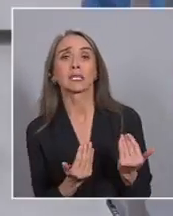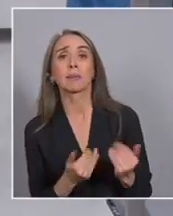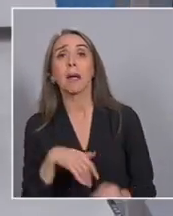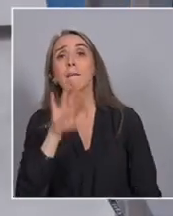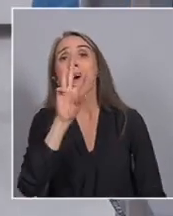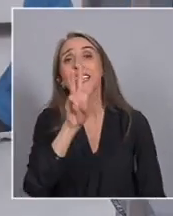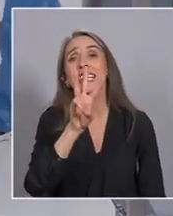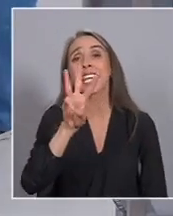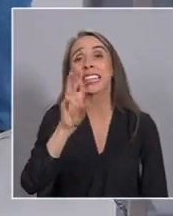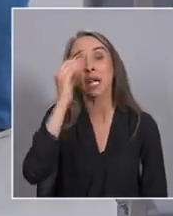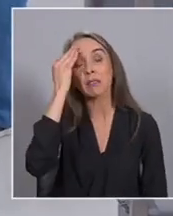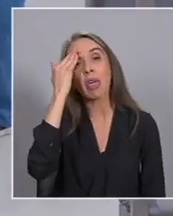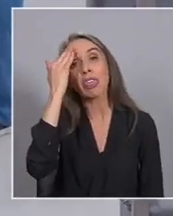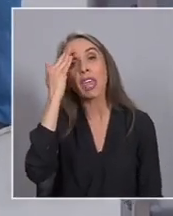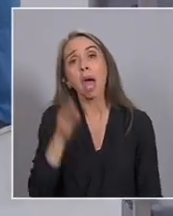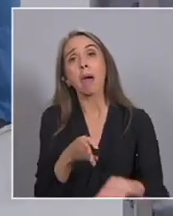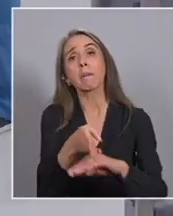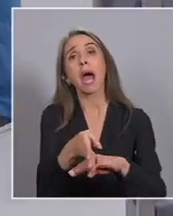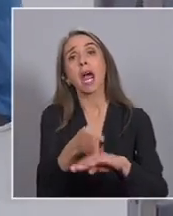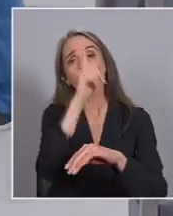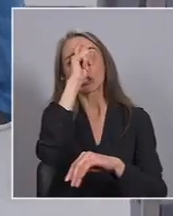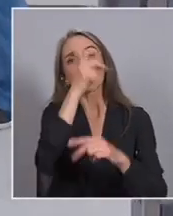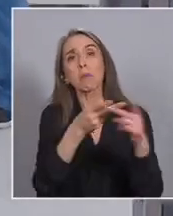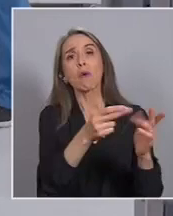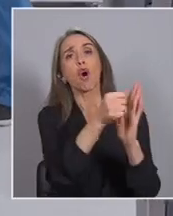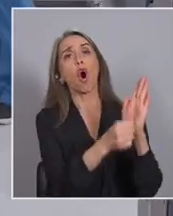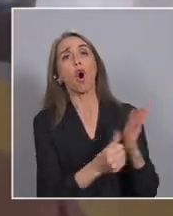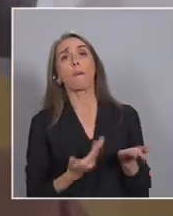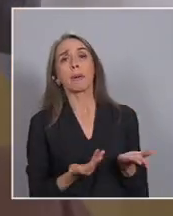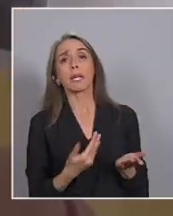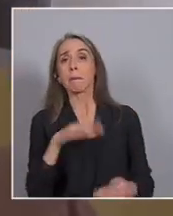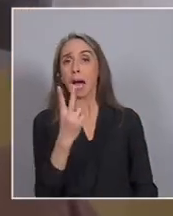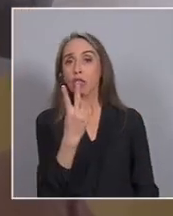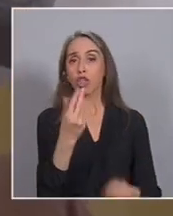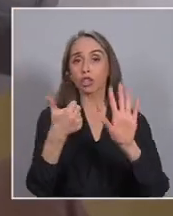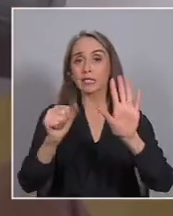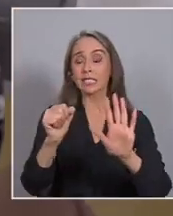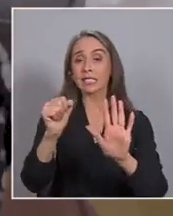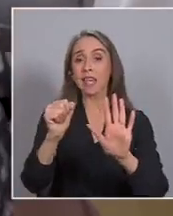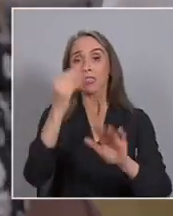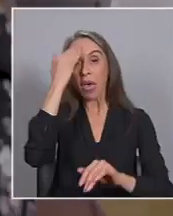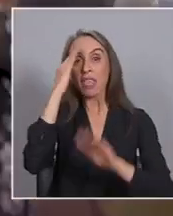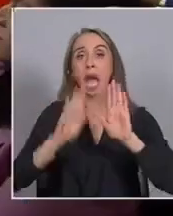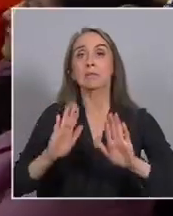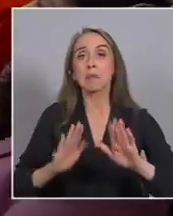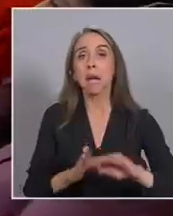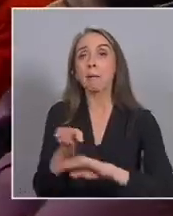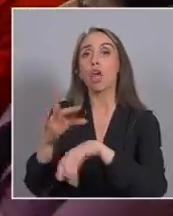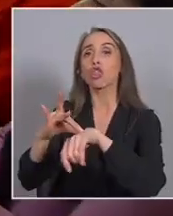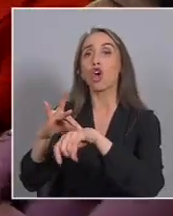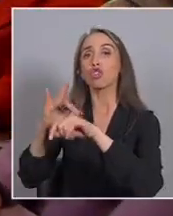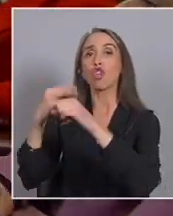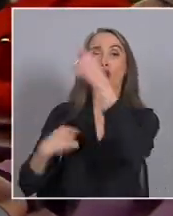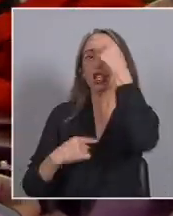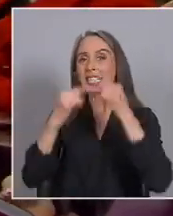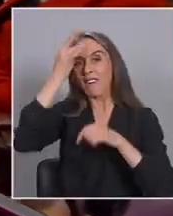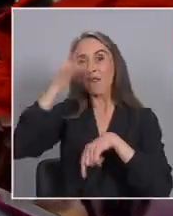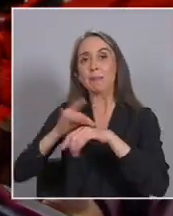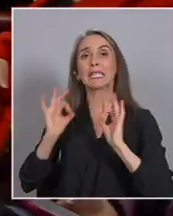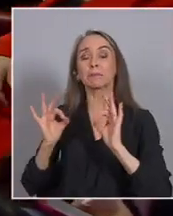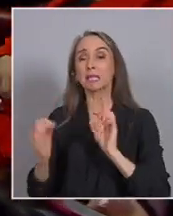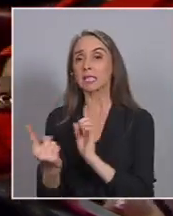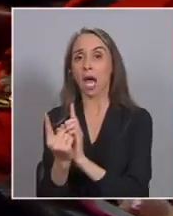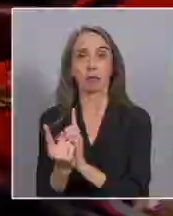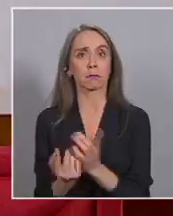de 330 días para realizarse una cirugía y más de 260 para atenderse con un especialista. Y eso